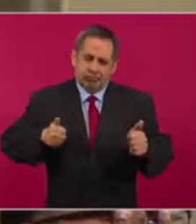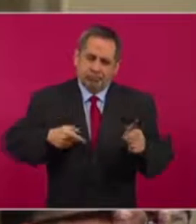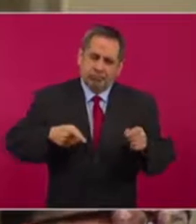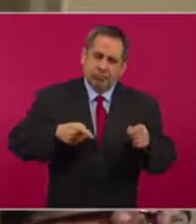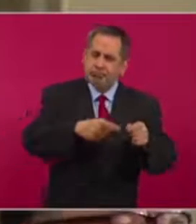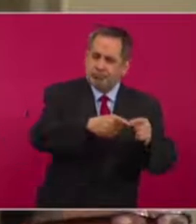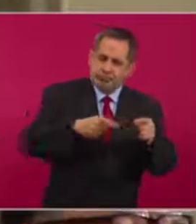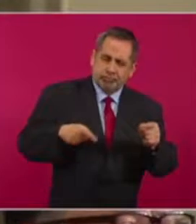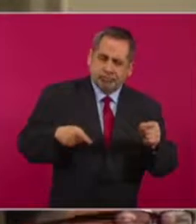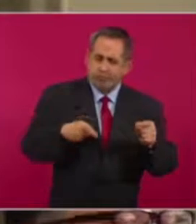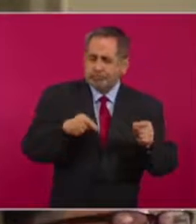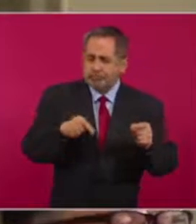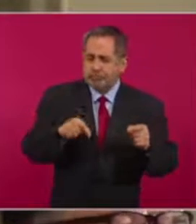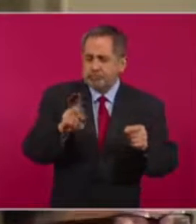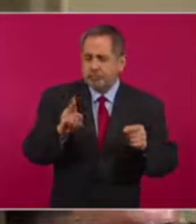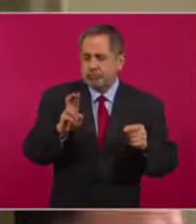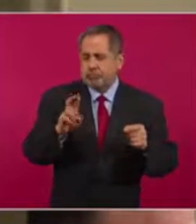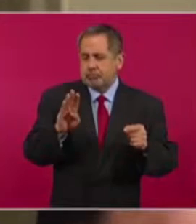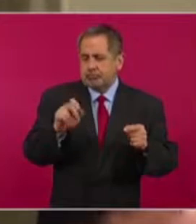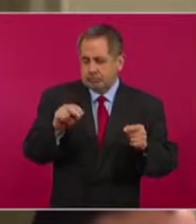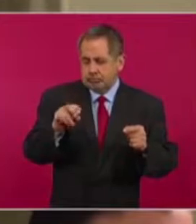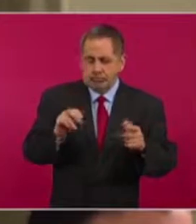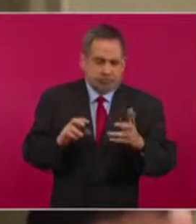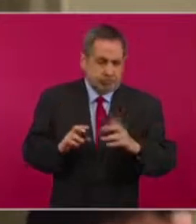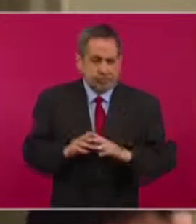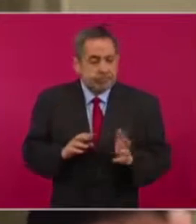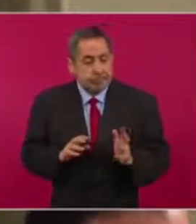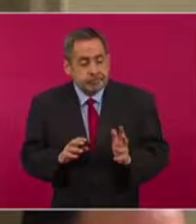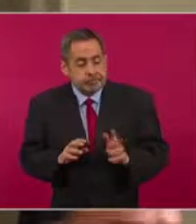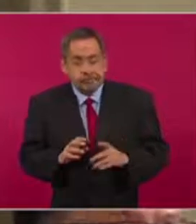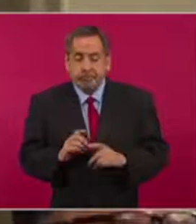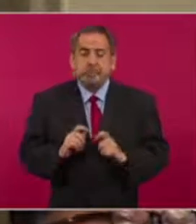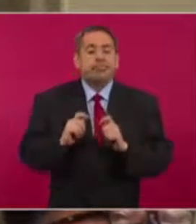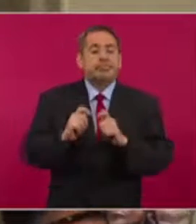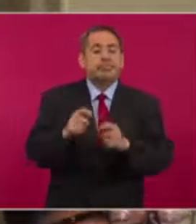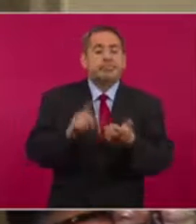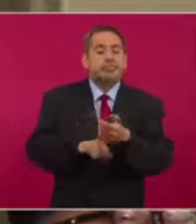Pues tuvieron que darle a